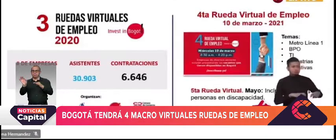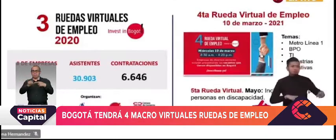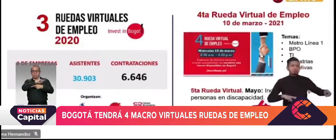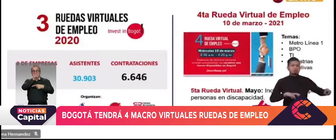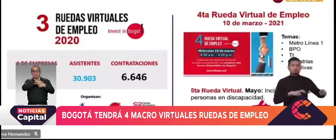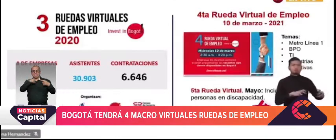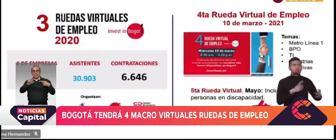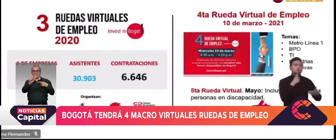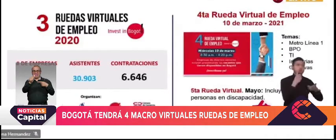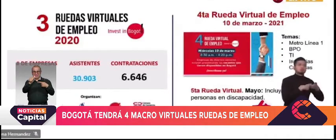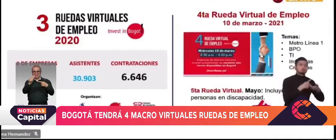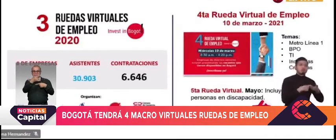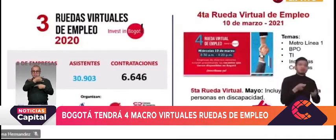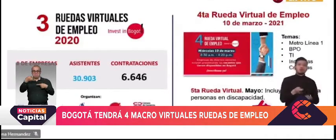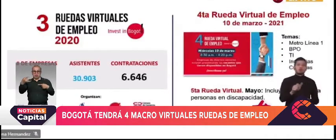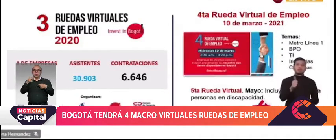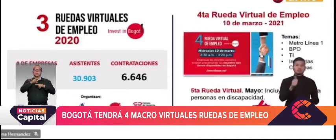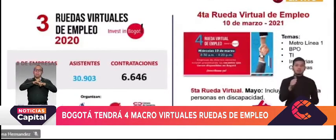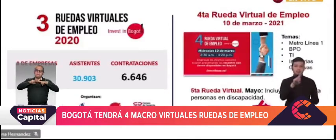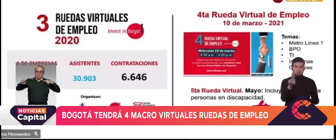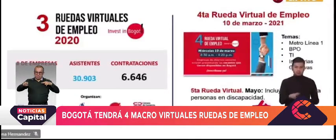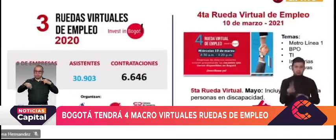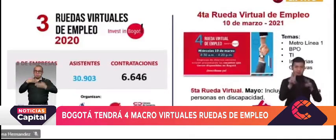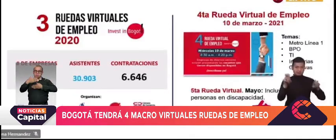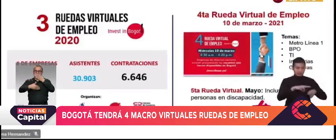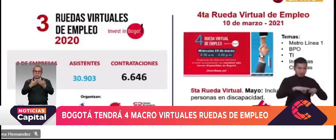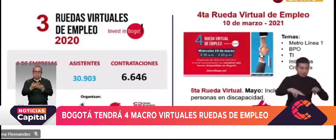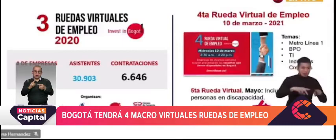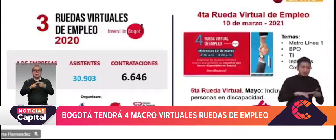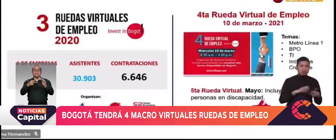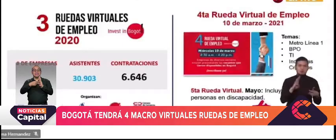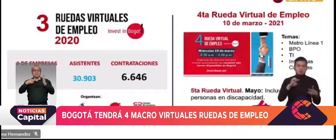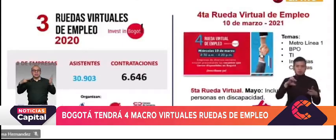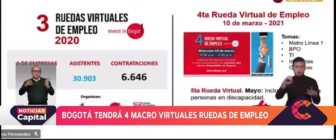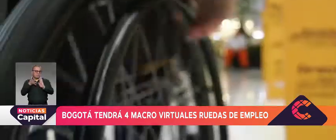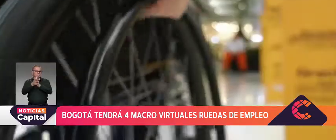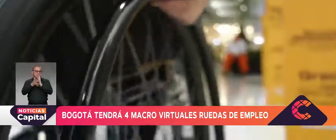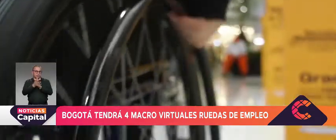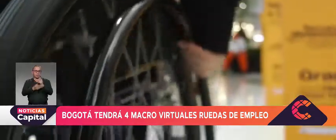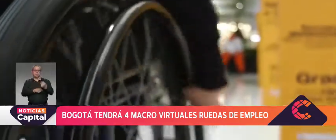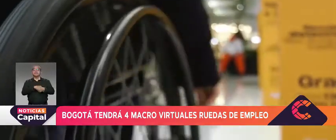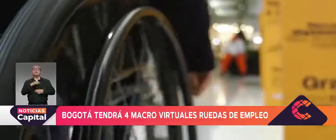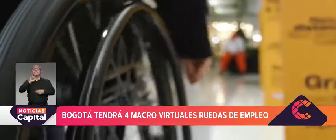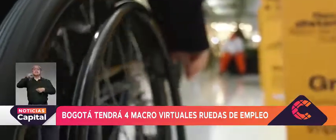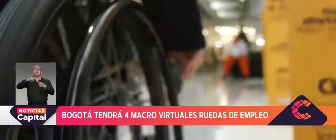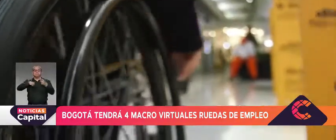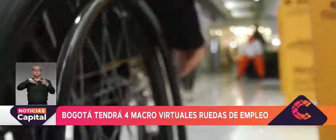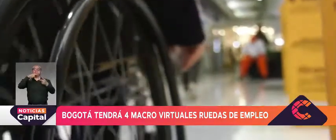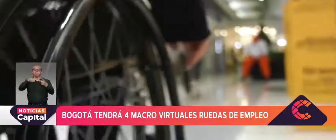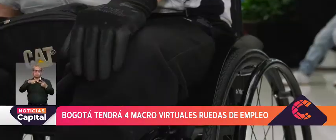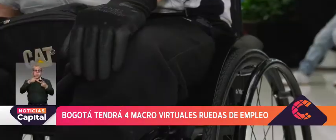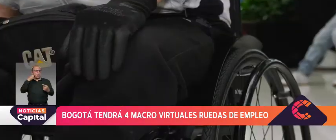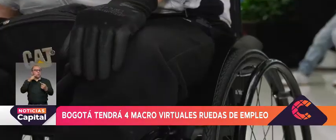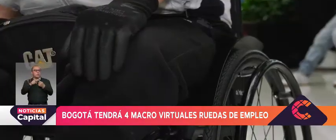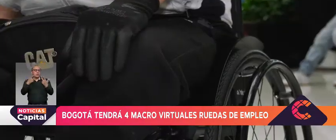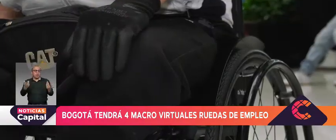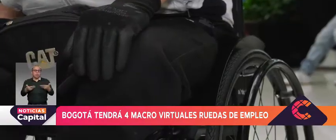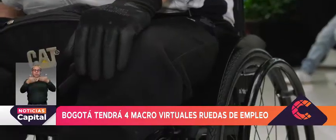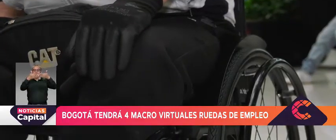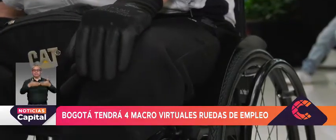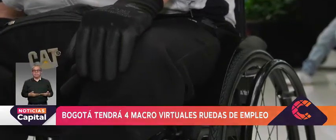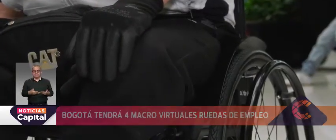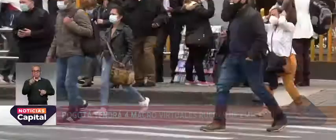entrante, el 10 de marzo, con temas de Metro, Bogotá Línea 1, BPO, tecnología de la información de usas creativas. La próxima estará enfocada a personas con